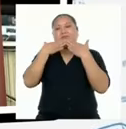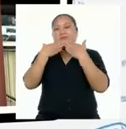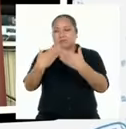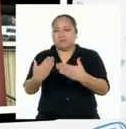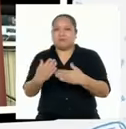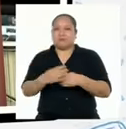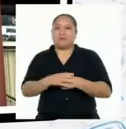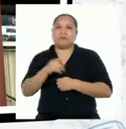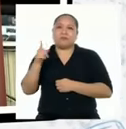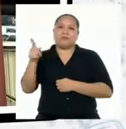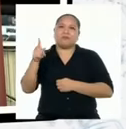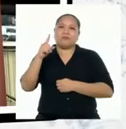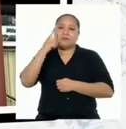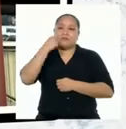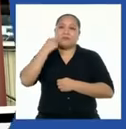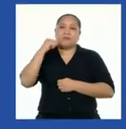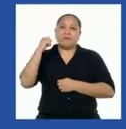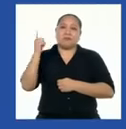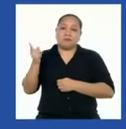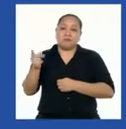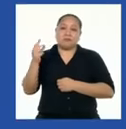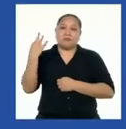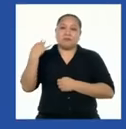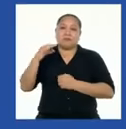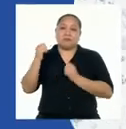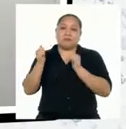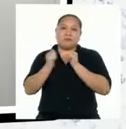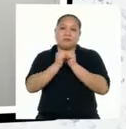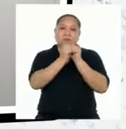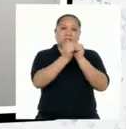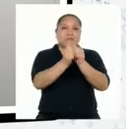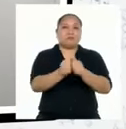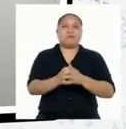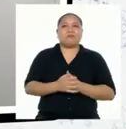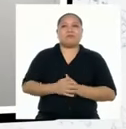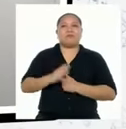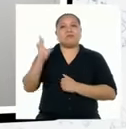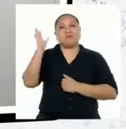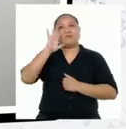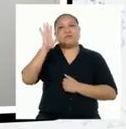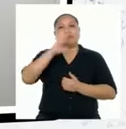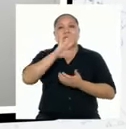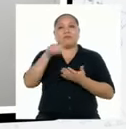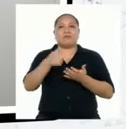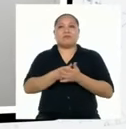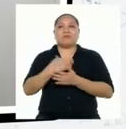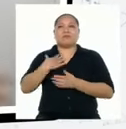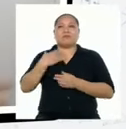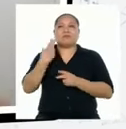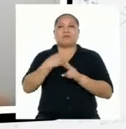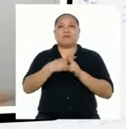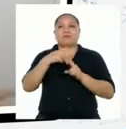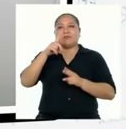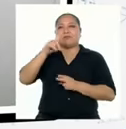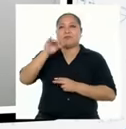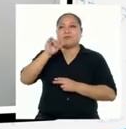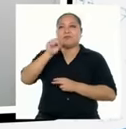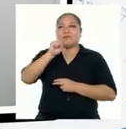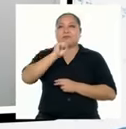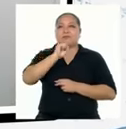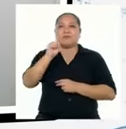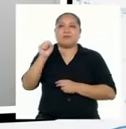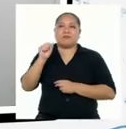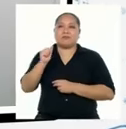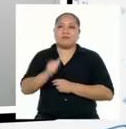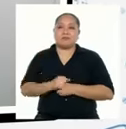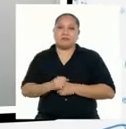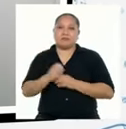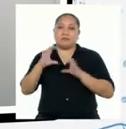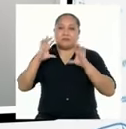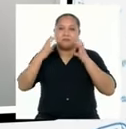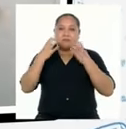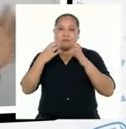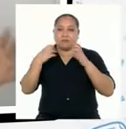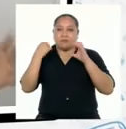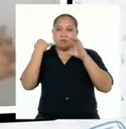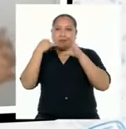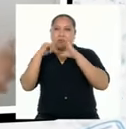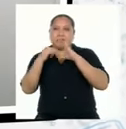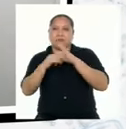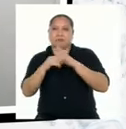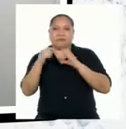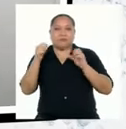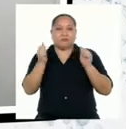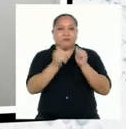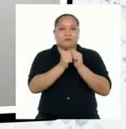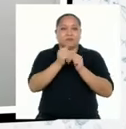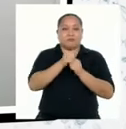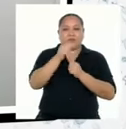yo sé que él siempre me va a estar acompañando. Hola a todos, soy Larisa. Las clases virtuales junto a la cuarentena fue un cambio